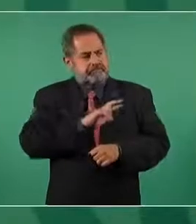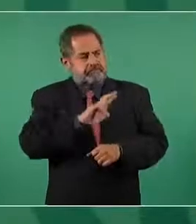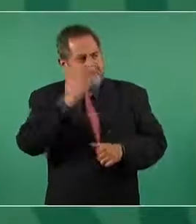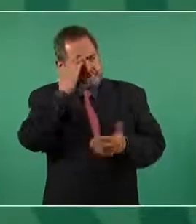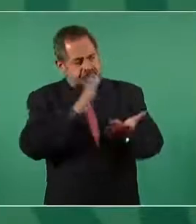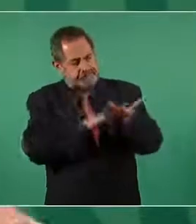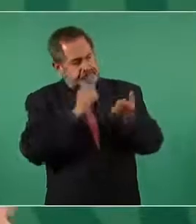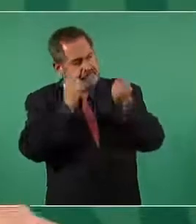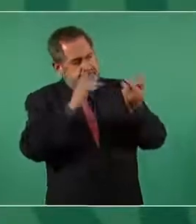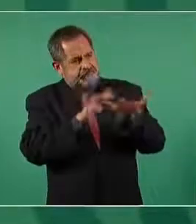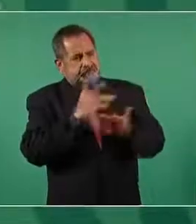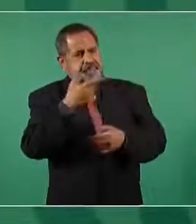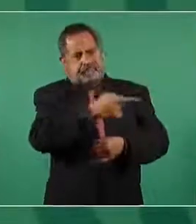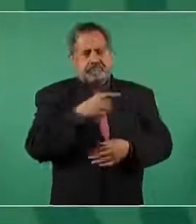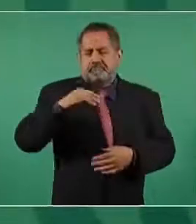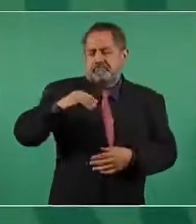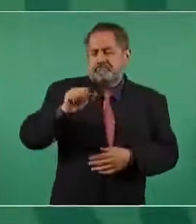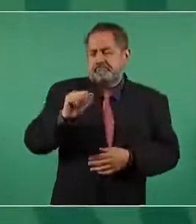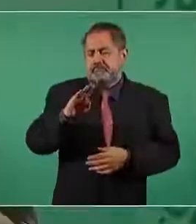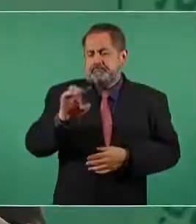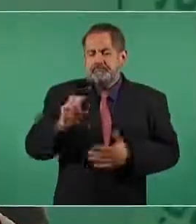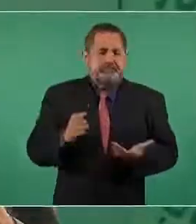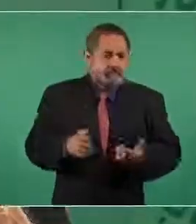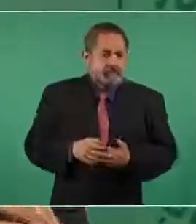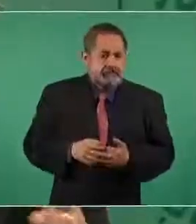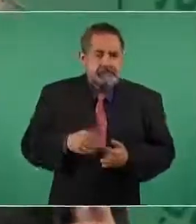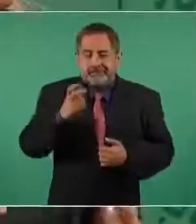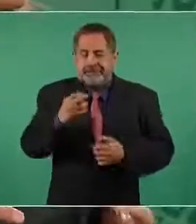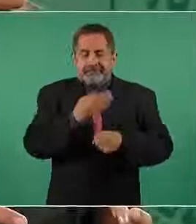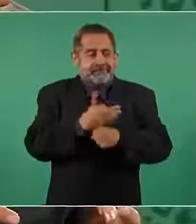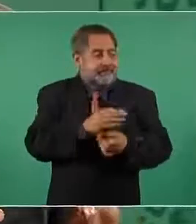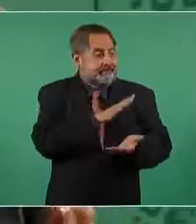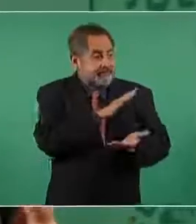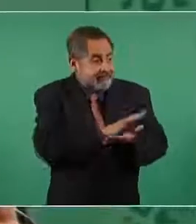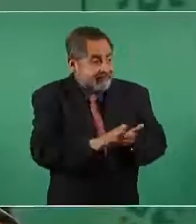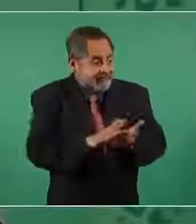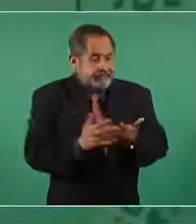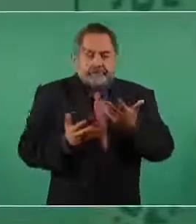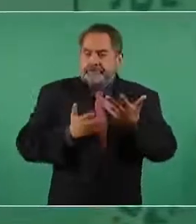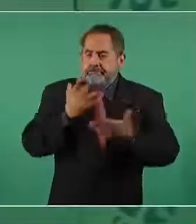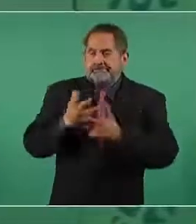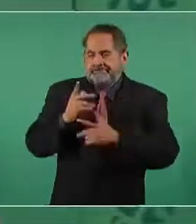reconocimiento. Entonces, eso nos está limitando, pero